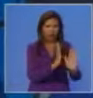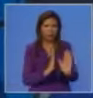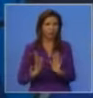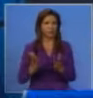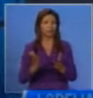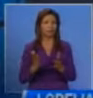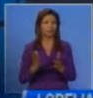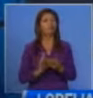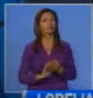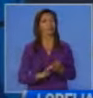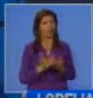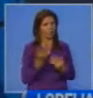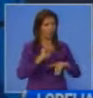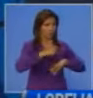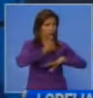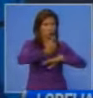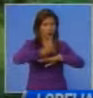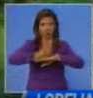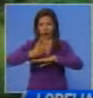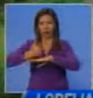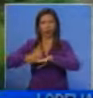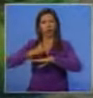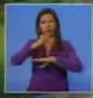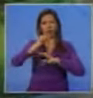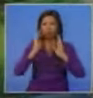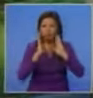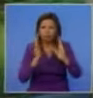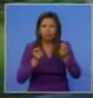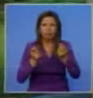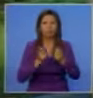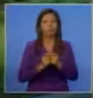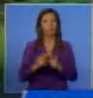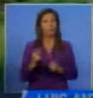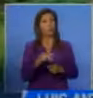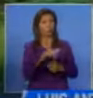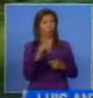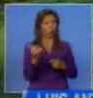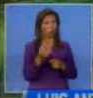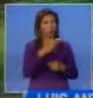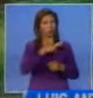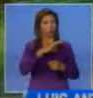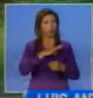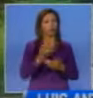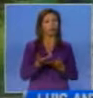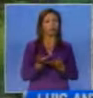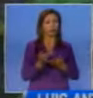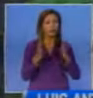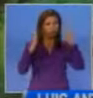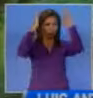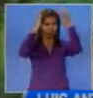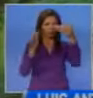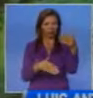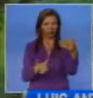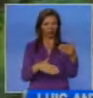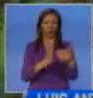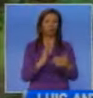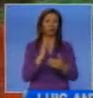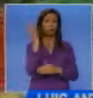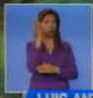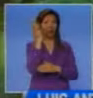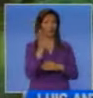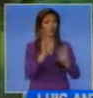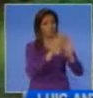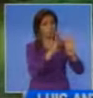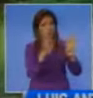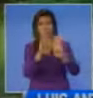gestión que puedan tener algunas autoridades para este proceso. Un caso muy especial es el de la Facultad de Gastronomía. Los profesores han abierto las puertas de las